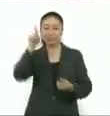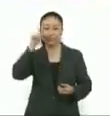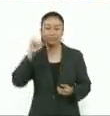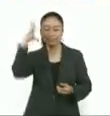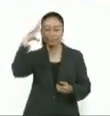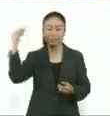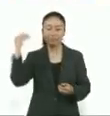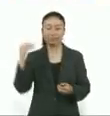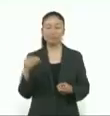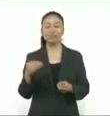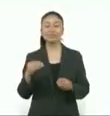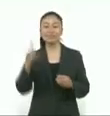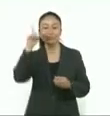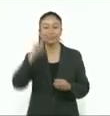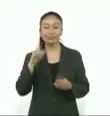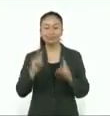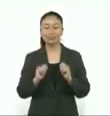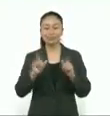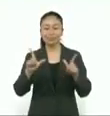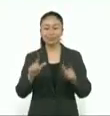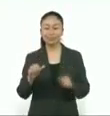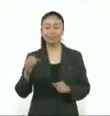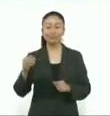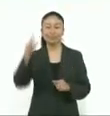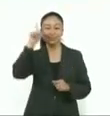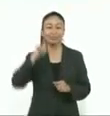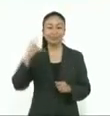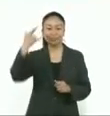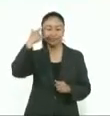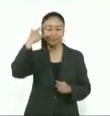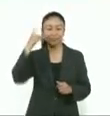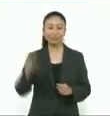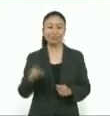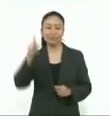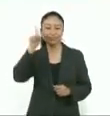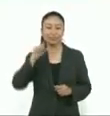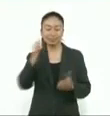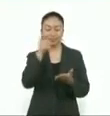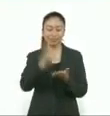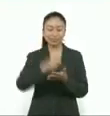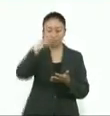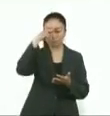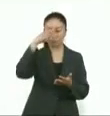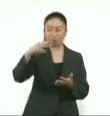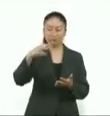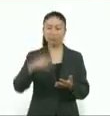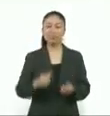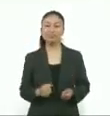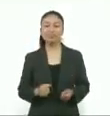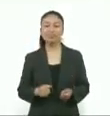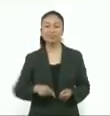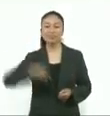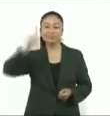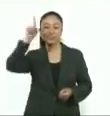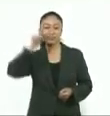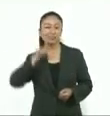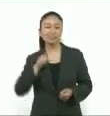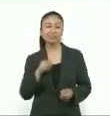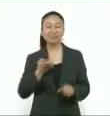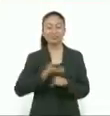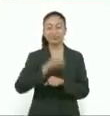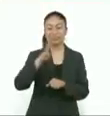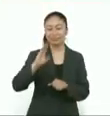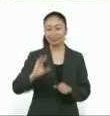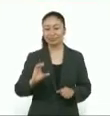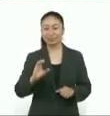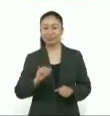las mujeres de Tlaxcala, las mujeres de Campeche, las mujeres de la Ciudad de México, las mujeres de Baja